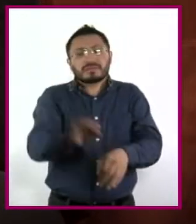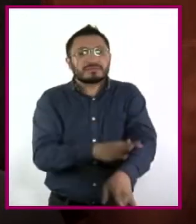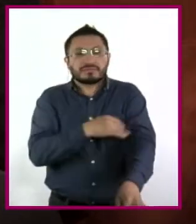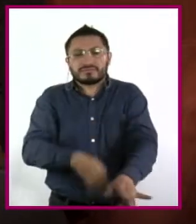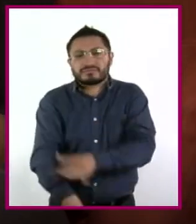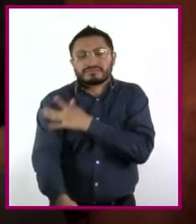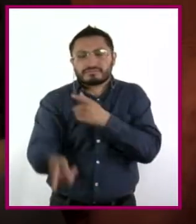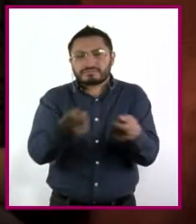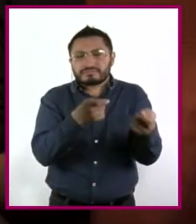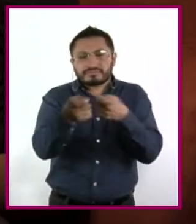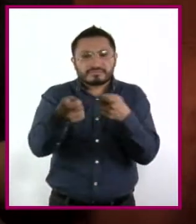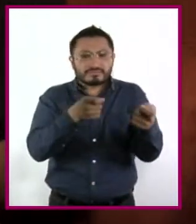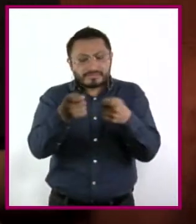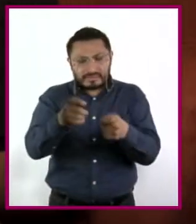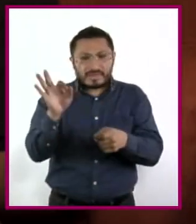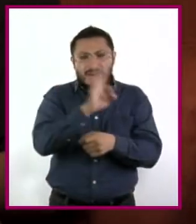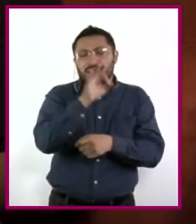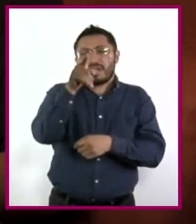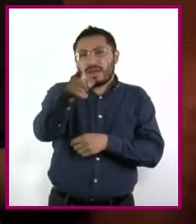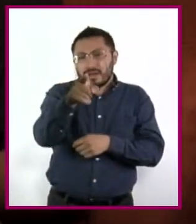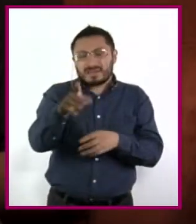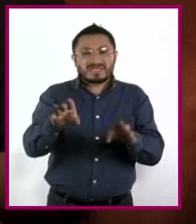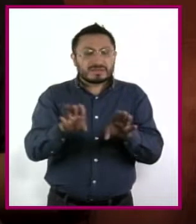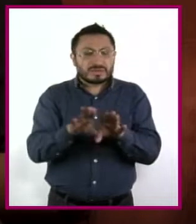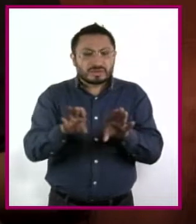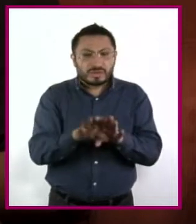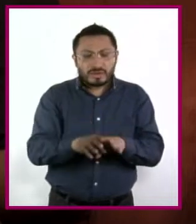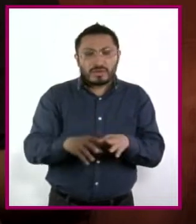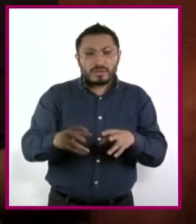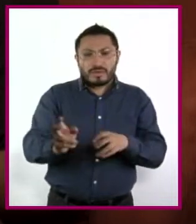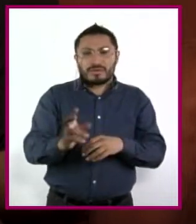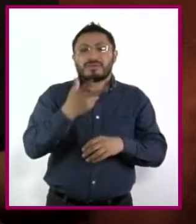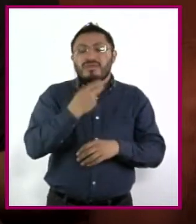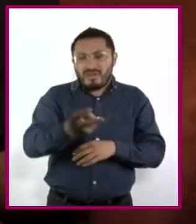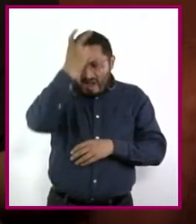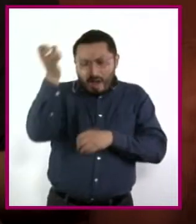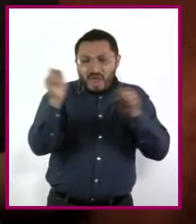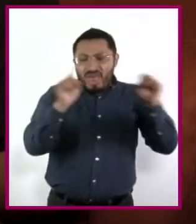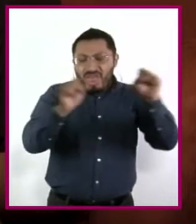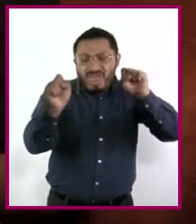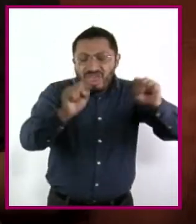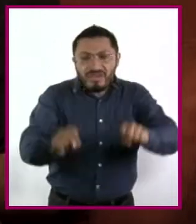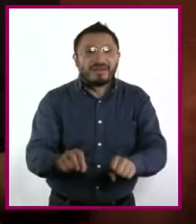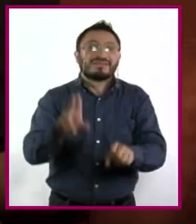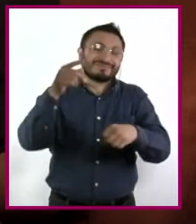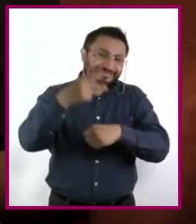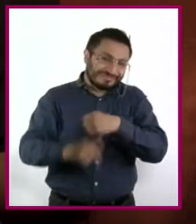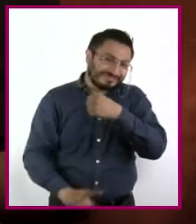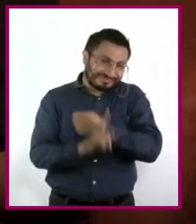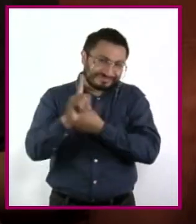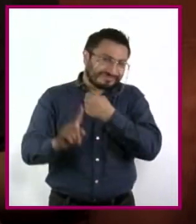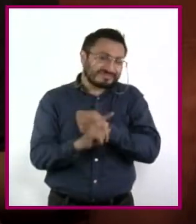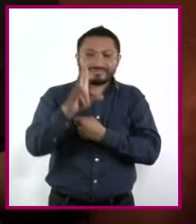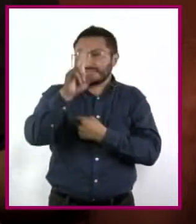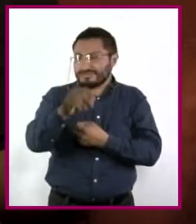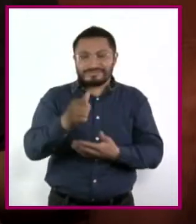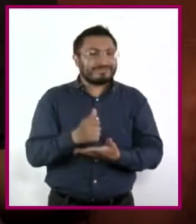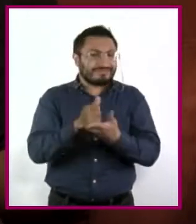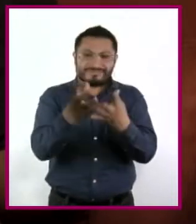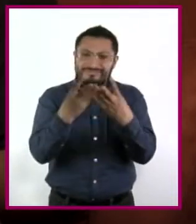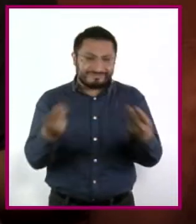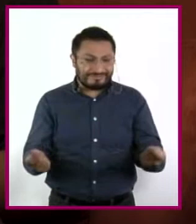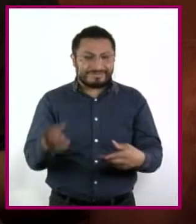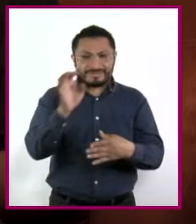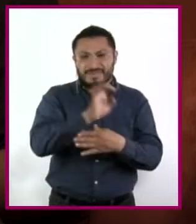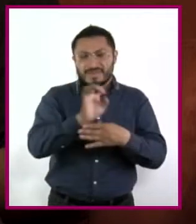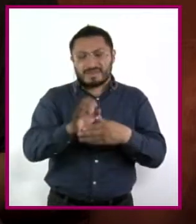si las dejamos correr como cabras locas, nos traerán problemas en lugar de soluciones. Por eso les traemos las 8 estrategias